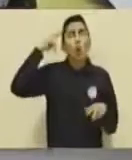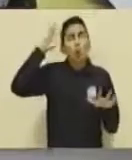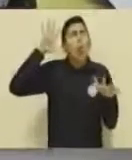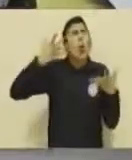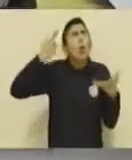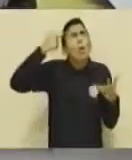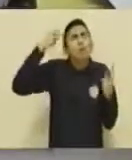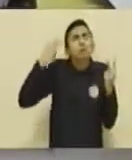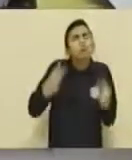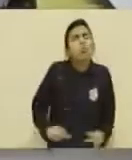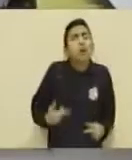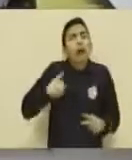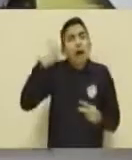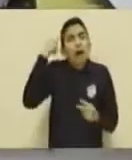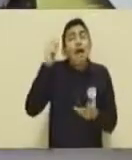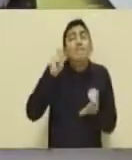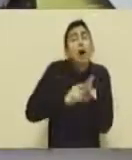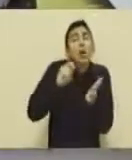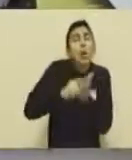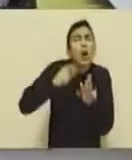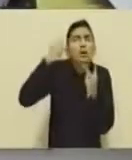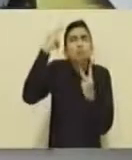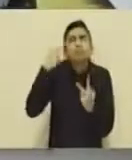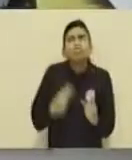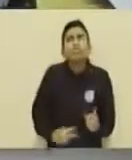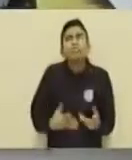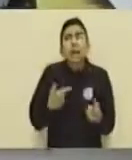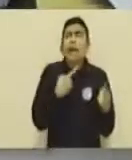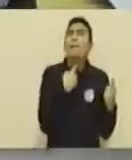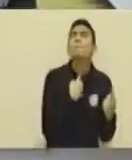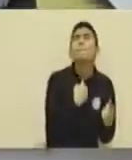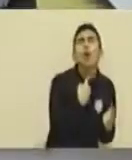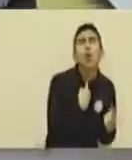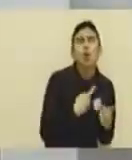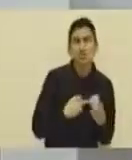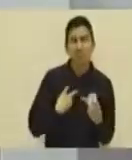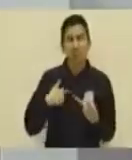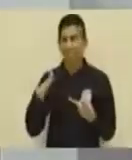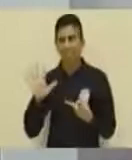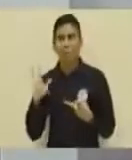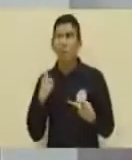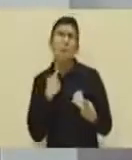que conocernos, tenemos que autoevaluarnos para ver qué nos gusta, qué nos